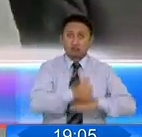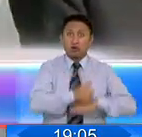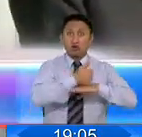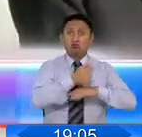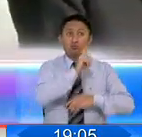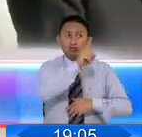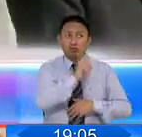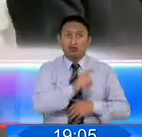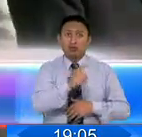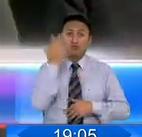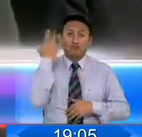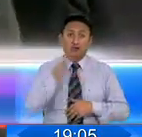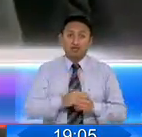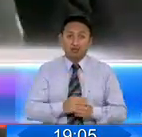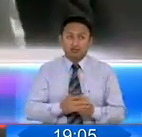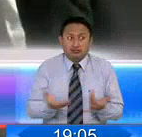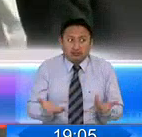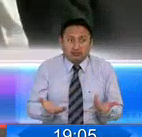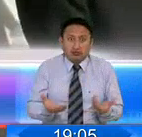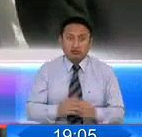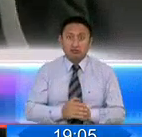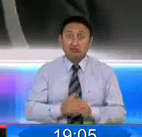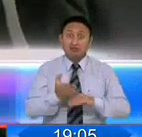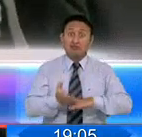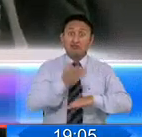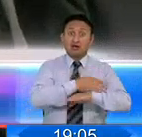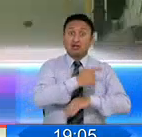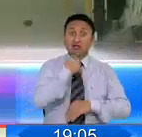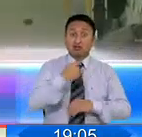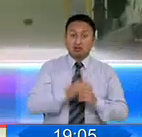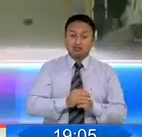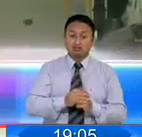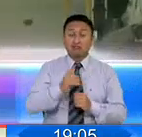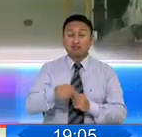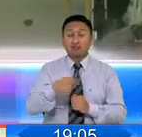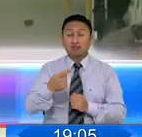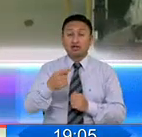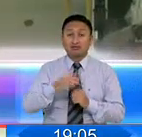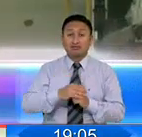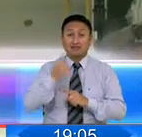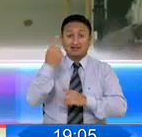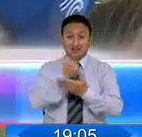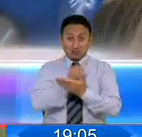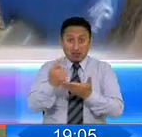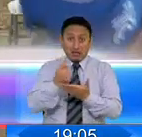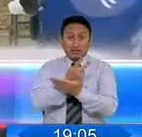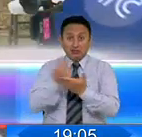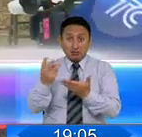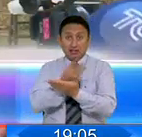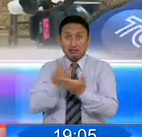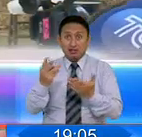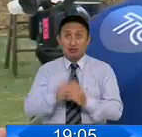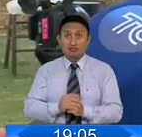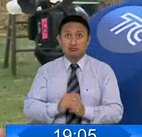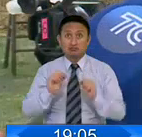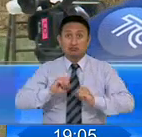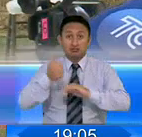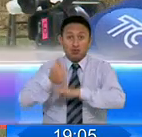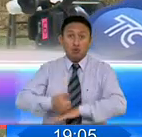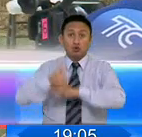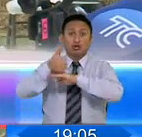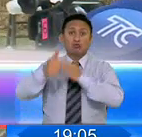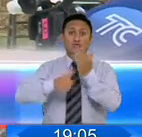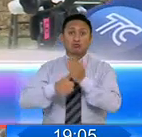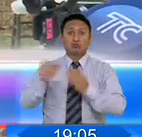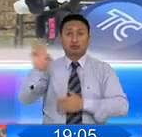dan fechas a pesar de que en un momento dijeron que las entregas serían semanales. Precisamente será la autoridad sanitaria quien dé